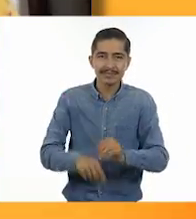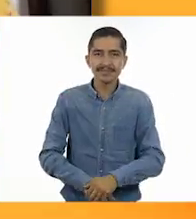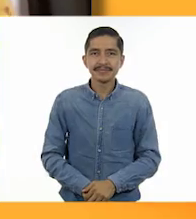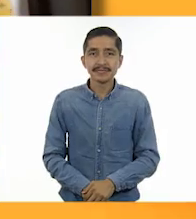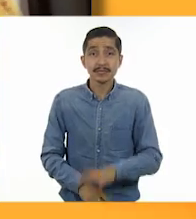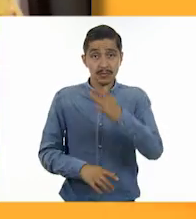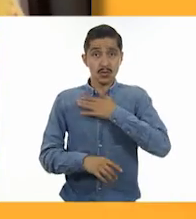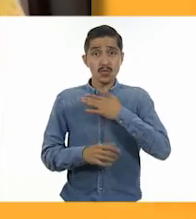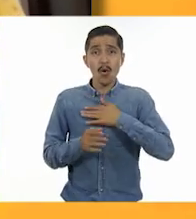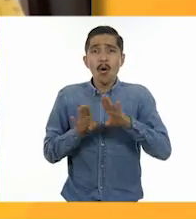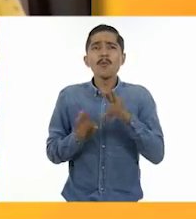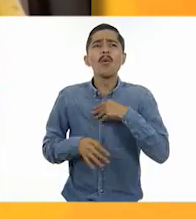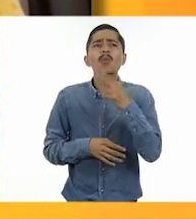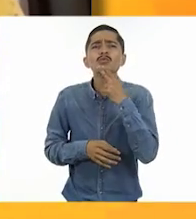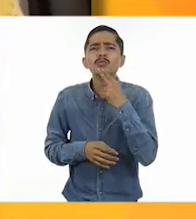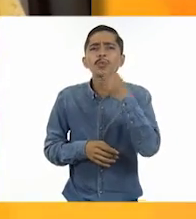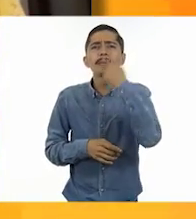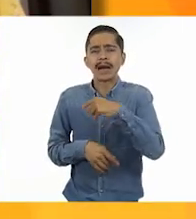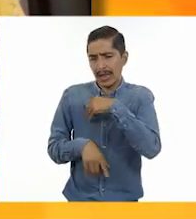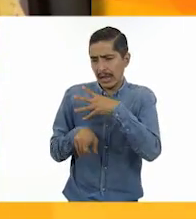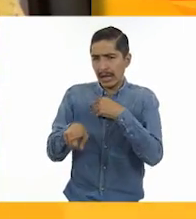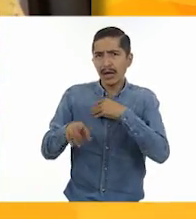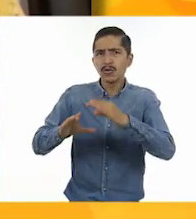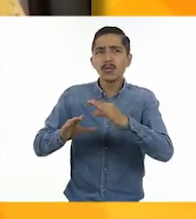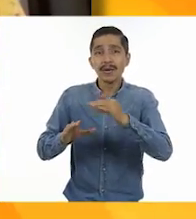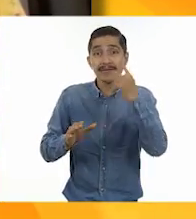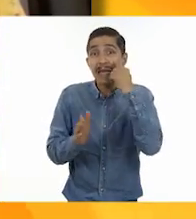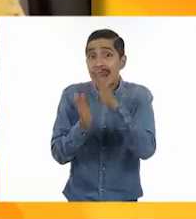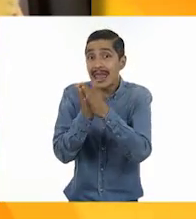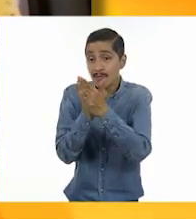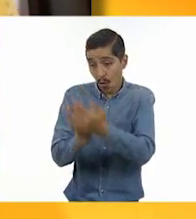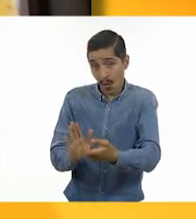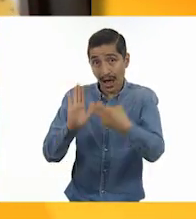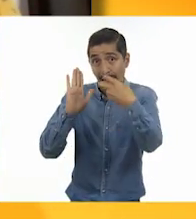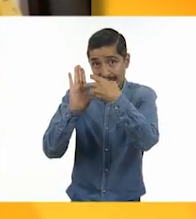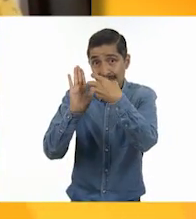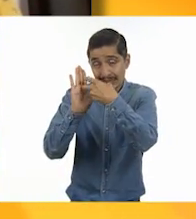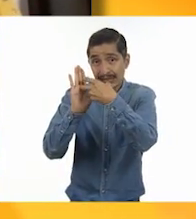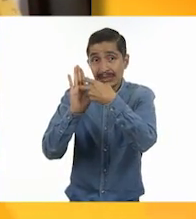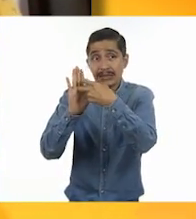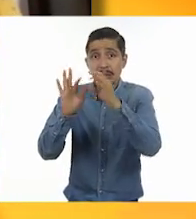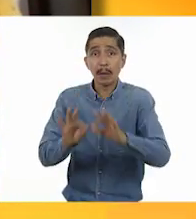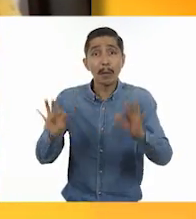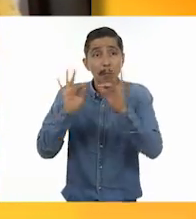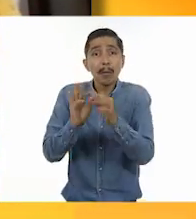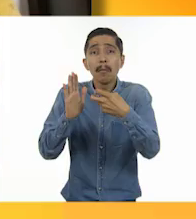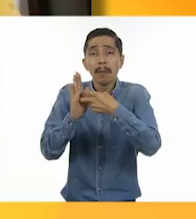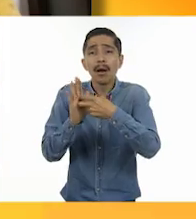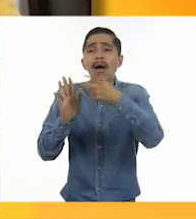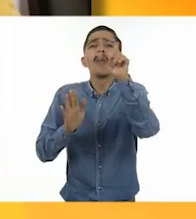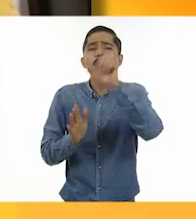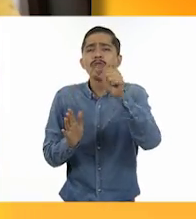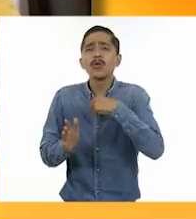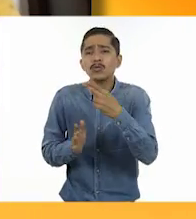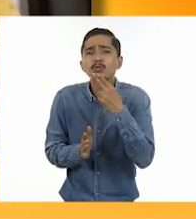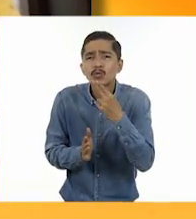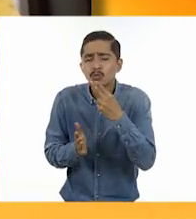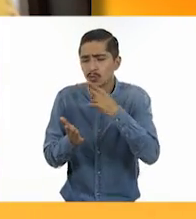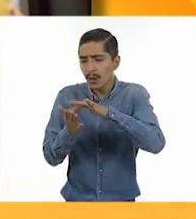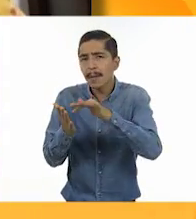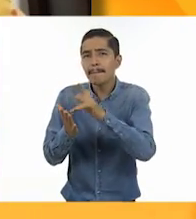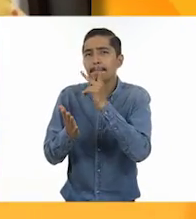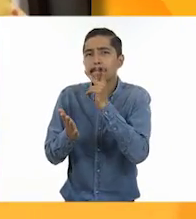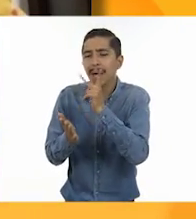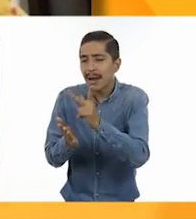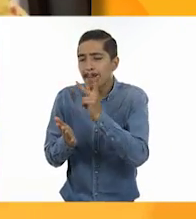Lo que yo utilizo para favorecer el lenguaje de mi hijo son estos libros. Estos me son muy funcionales ya que a la hora de la lectura vamos repitiendo las